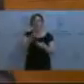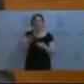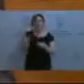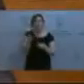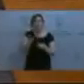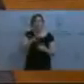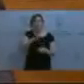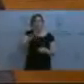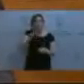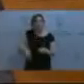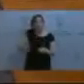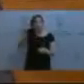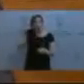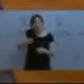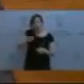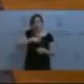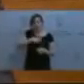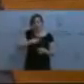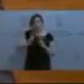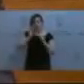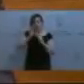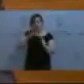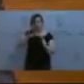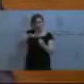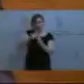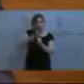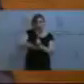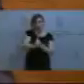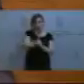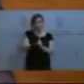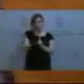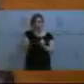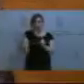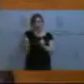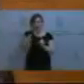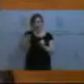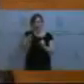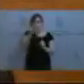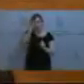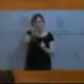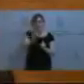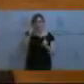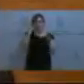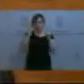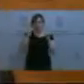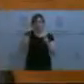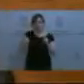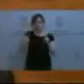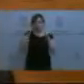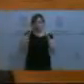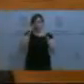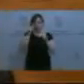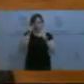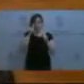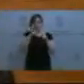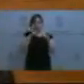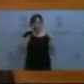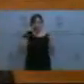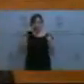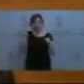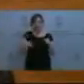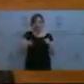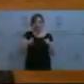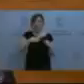patrimonio, contextualizarlo con todo el resto de lo que es la cultura, la educación, la cultura y el turismo de Asturias, y así pueda contribuir el